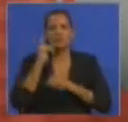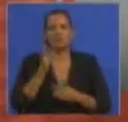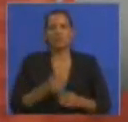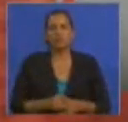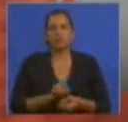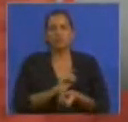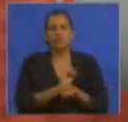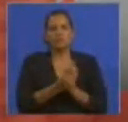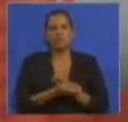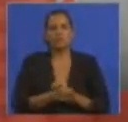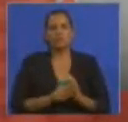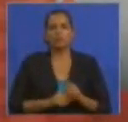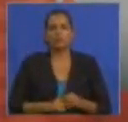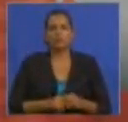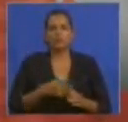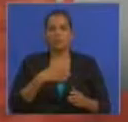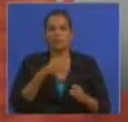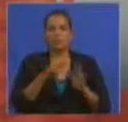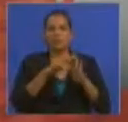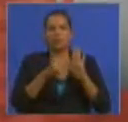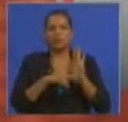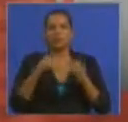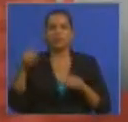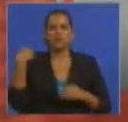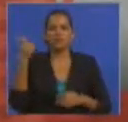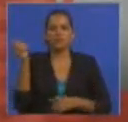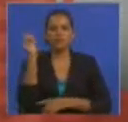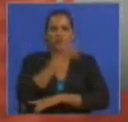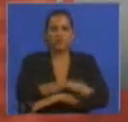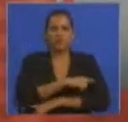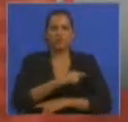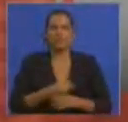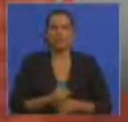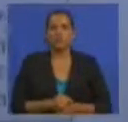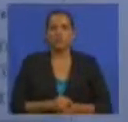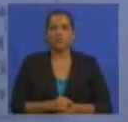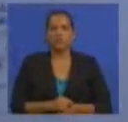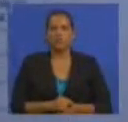anuncia una reforma definitiva a esta medida en los próximos días.